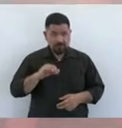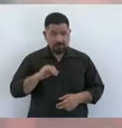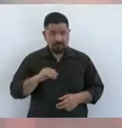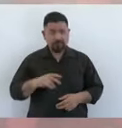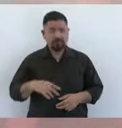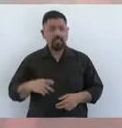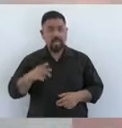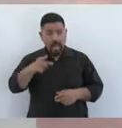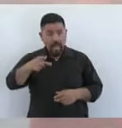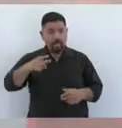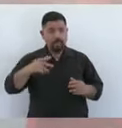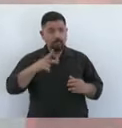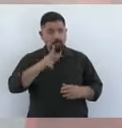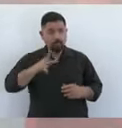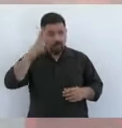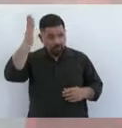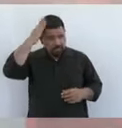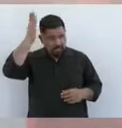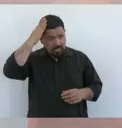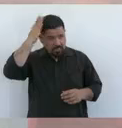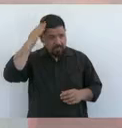En las cabeceras.